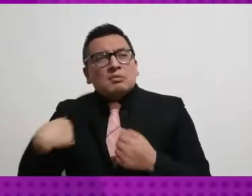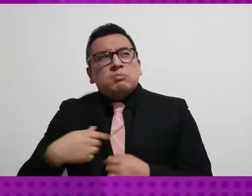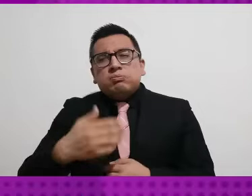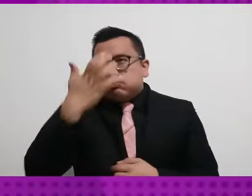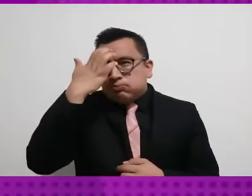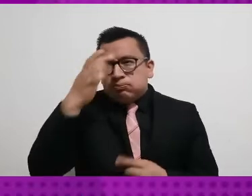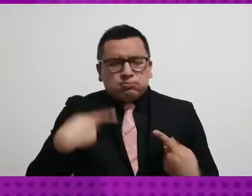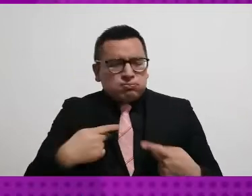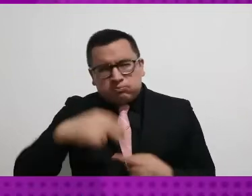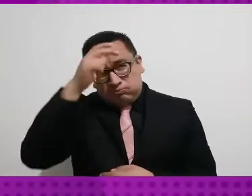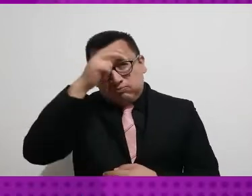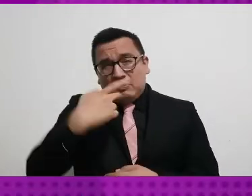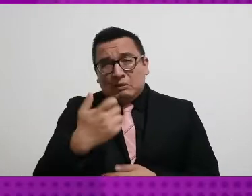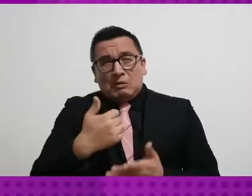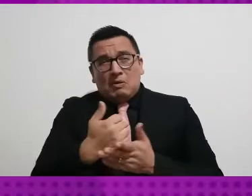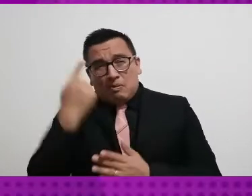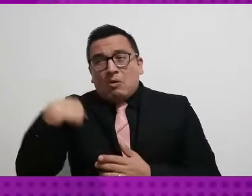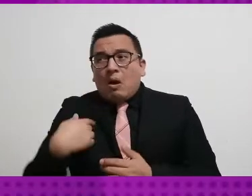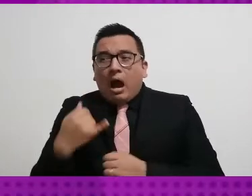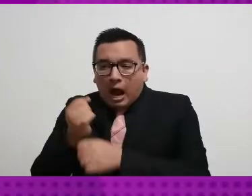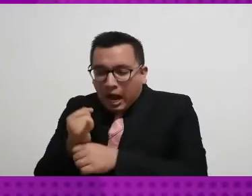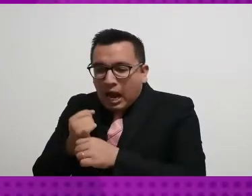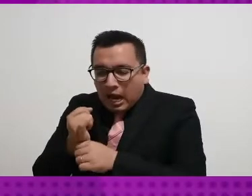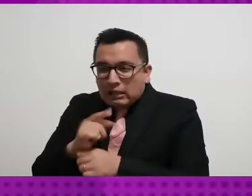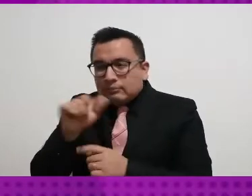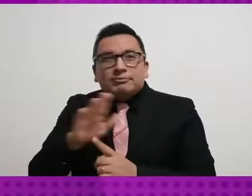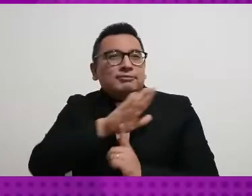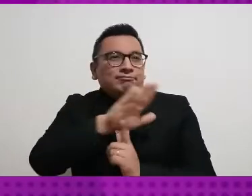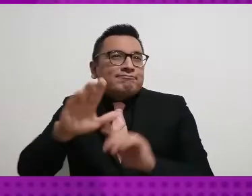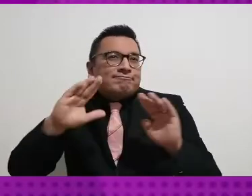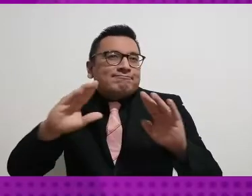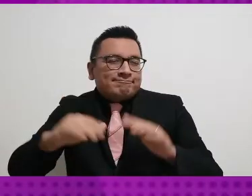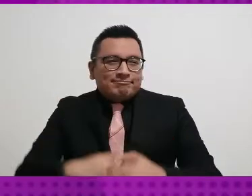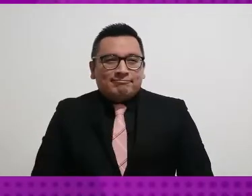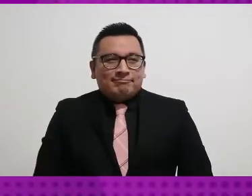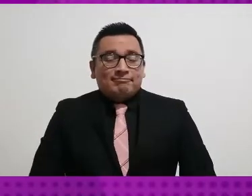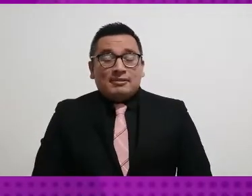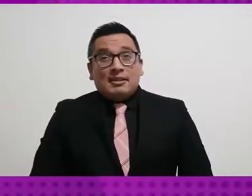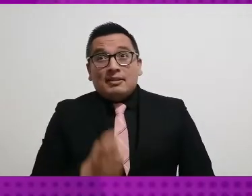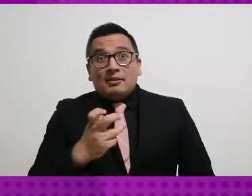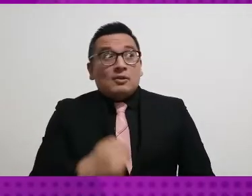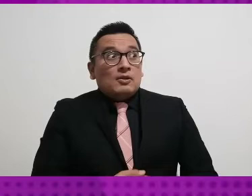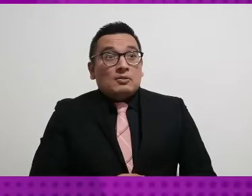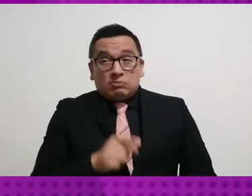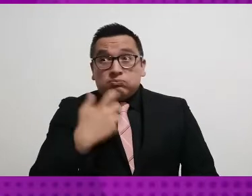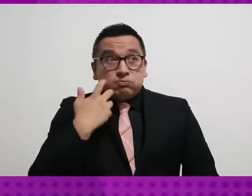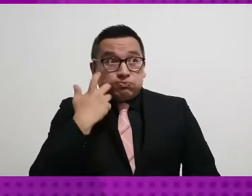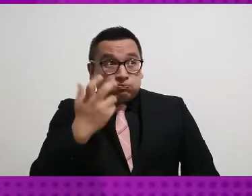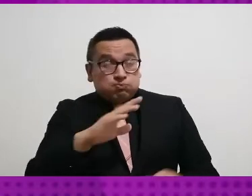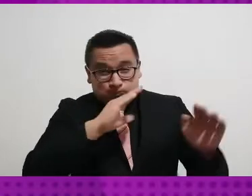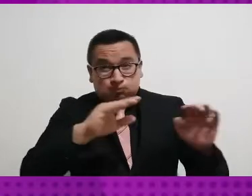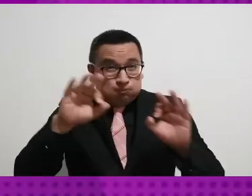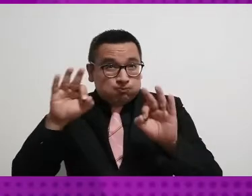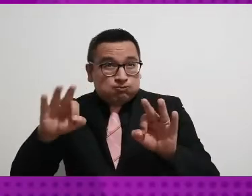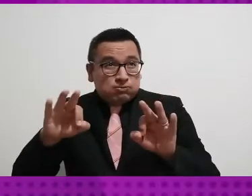te ayuda mucho a seguir estudiando un tema. Entonces, cuando tú una persona que quiere estar vigente en la